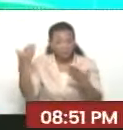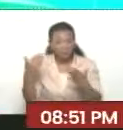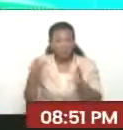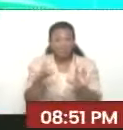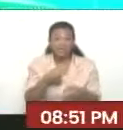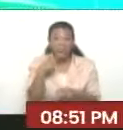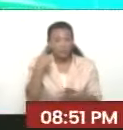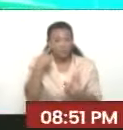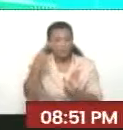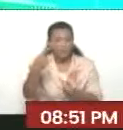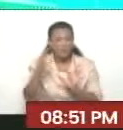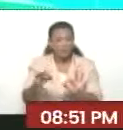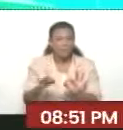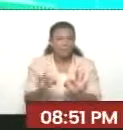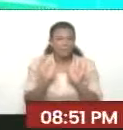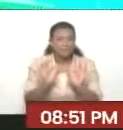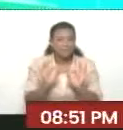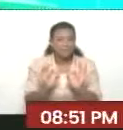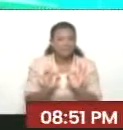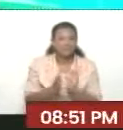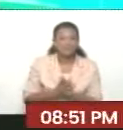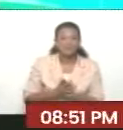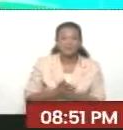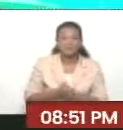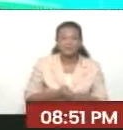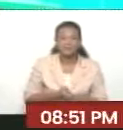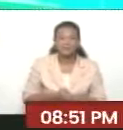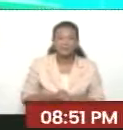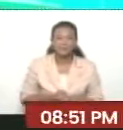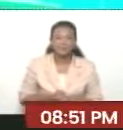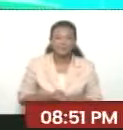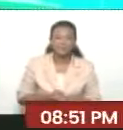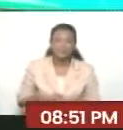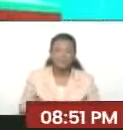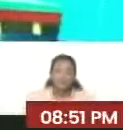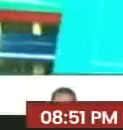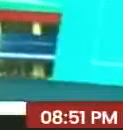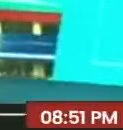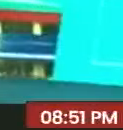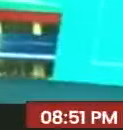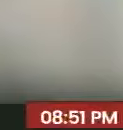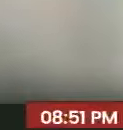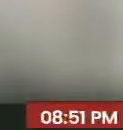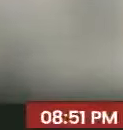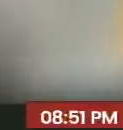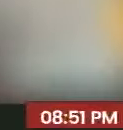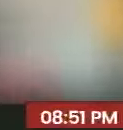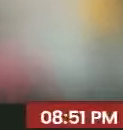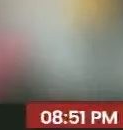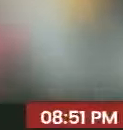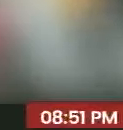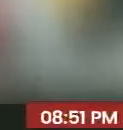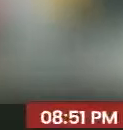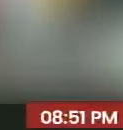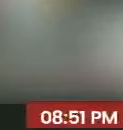Okay. En Rusia lo aman, presidente. Vamos a verlo aquí en el video. ¿Verdad? Sí. ¿Qué dice Rusia?